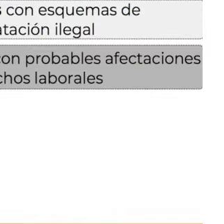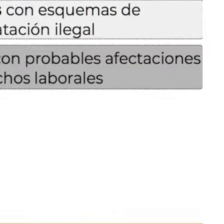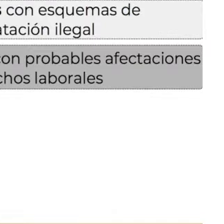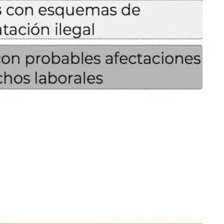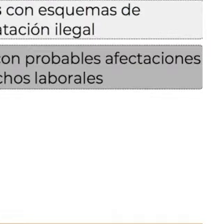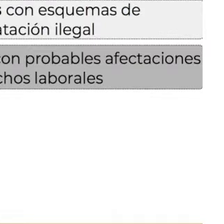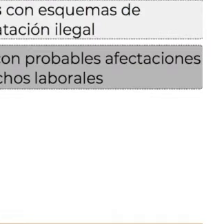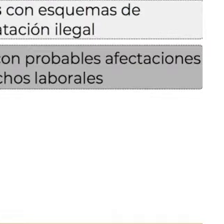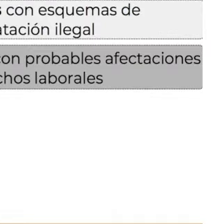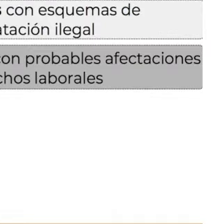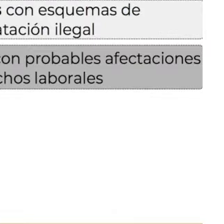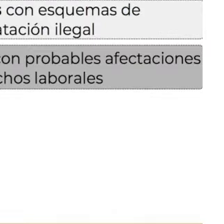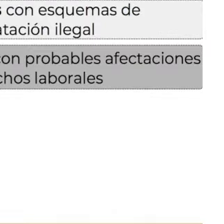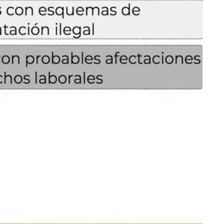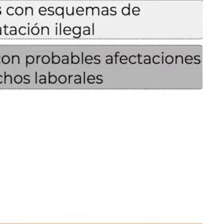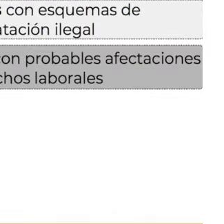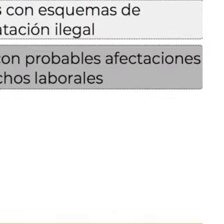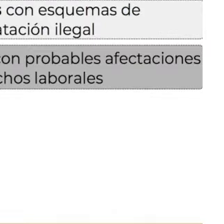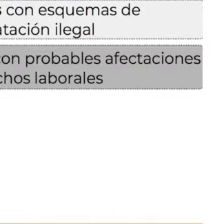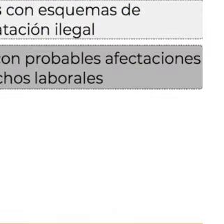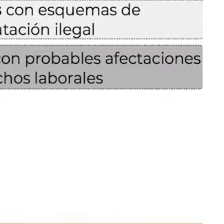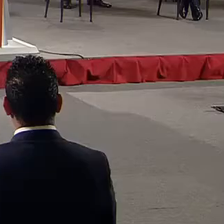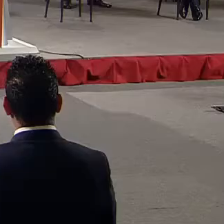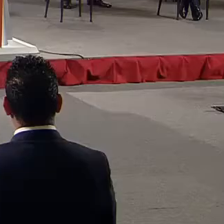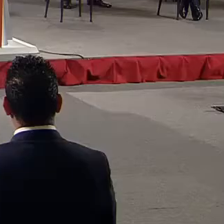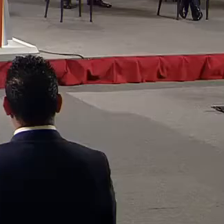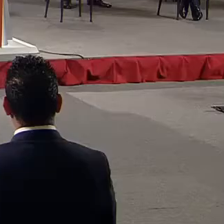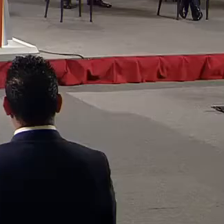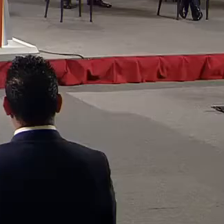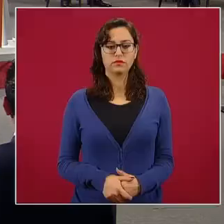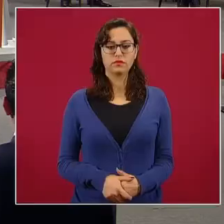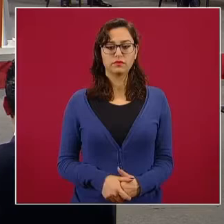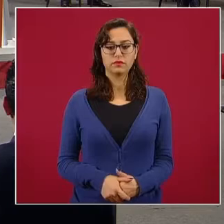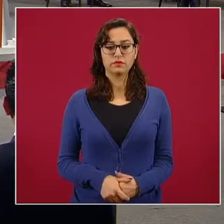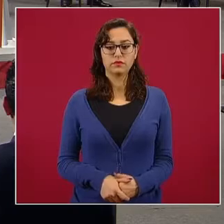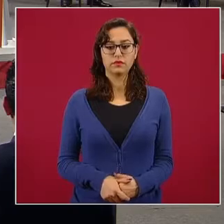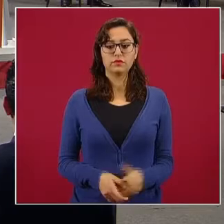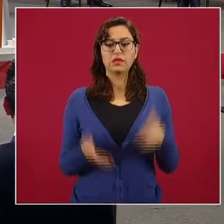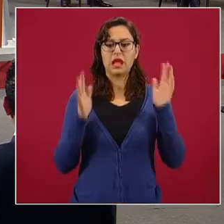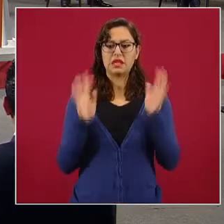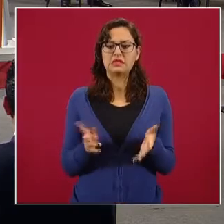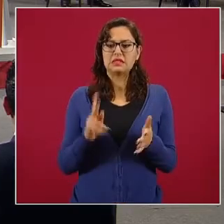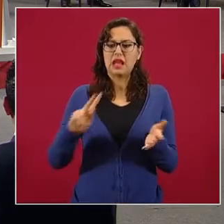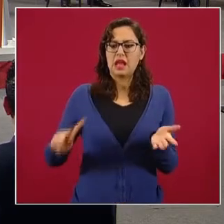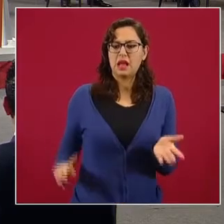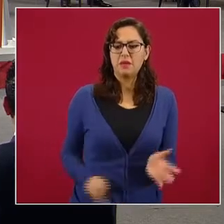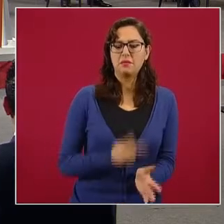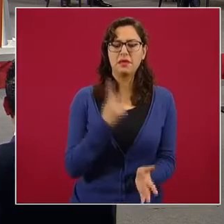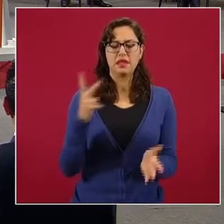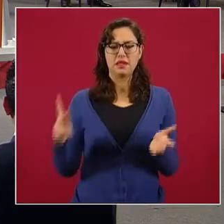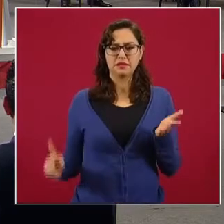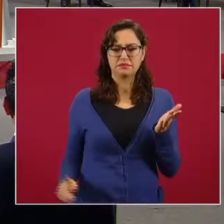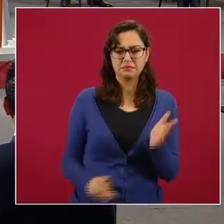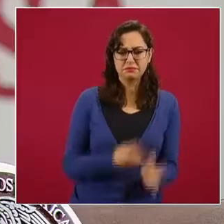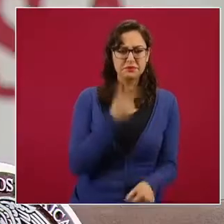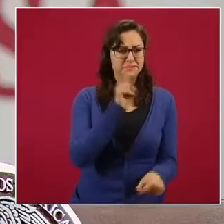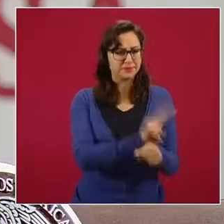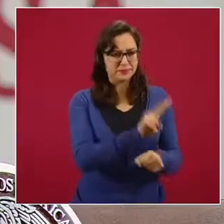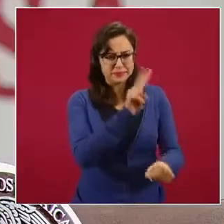la detección de estos abusos. Se han hecho varios operativos, hay